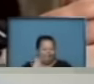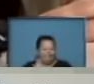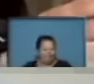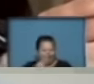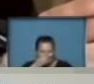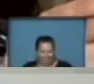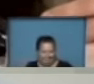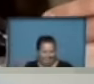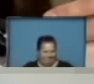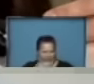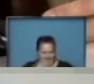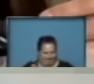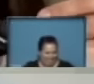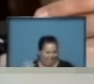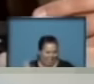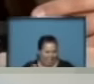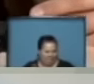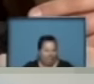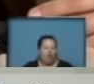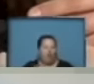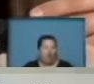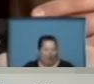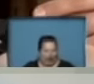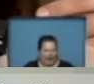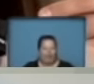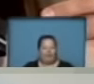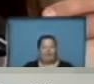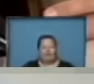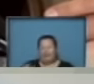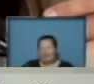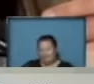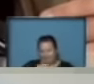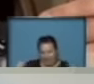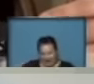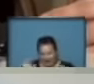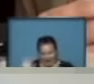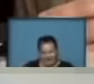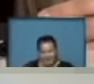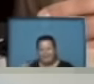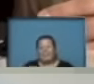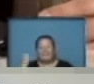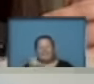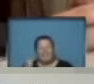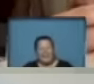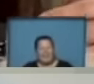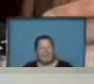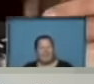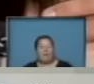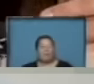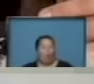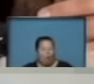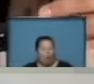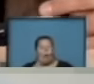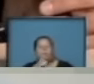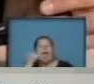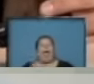un almanaque de gomería, no le veo que tenga mucho más valor que eso. Ahí se agota la vocación de generar el conflicto o